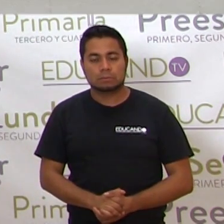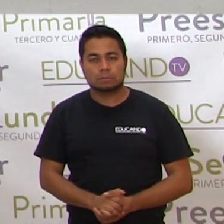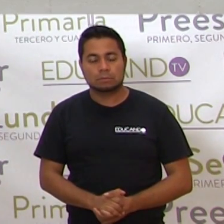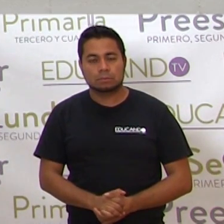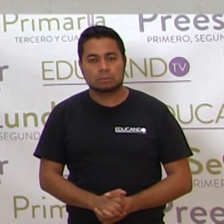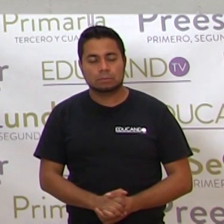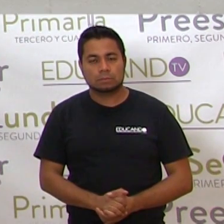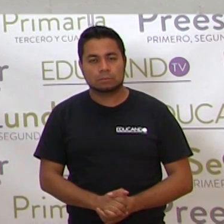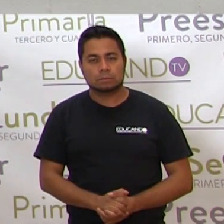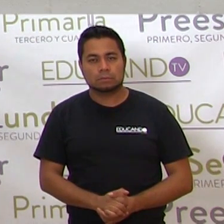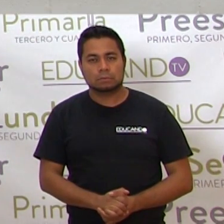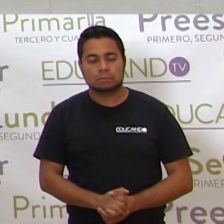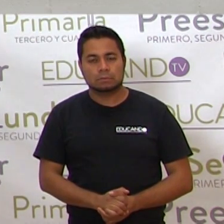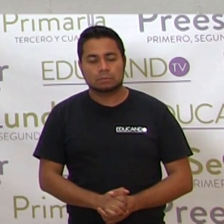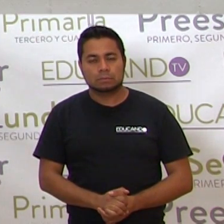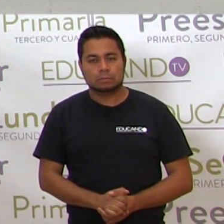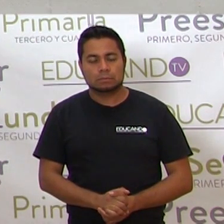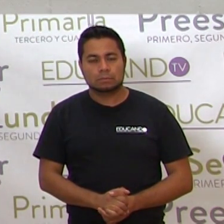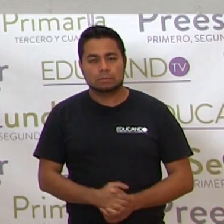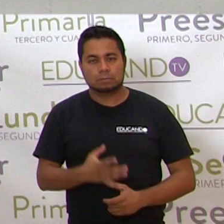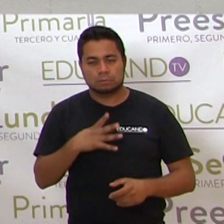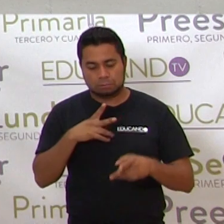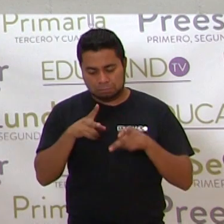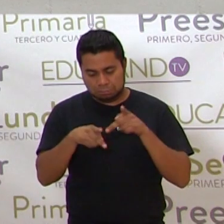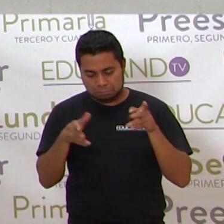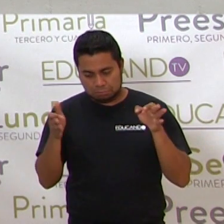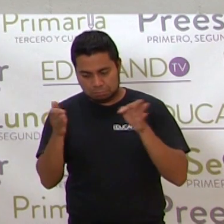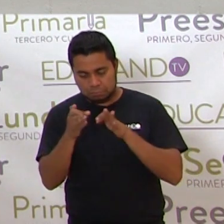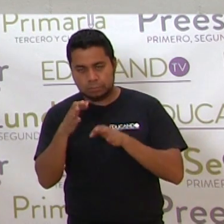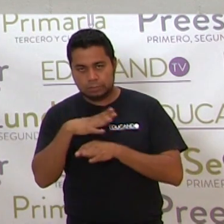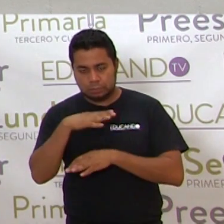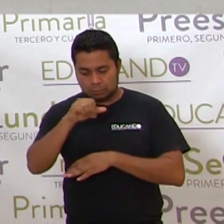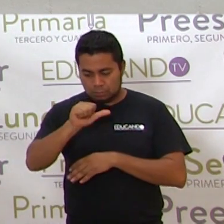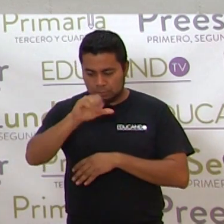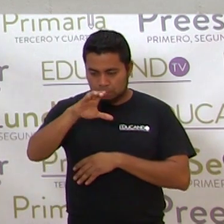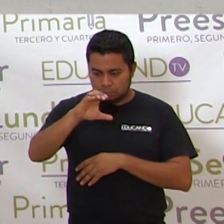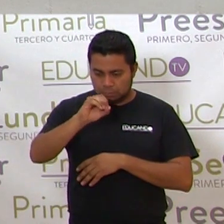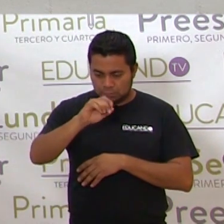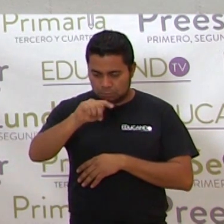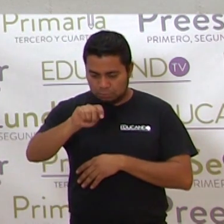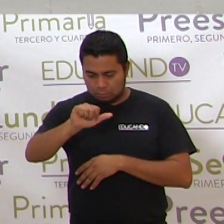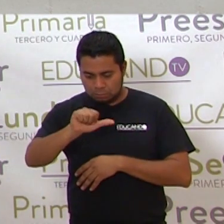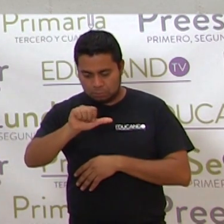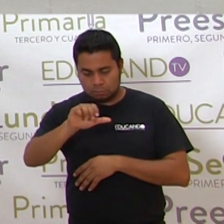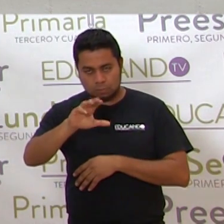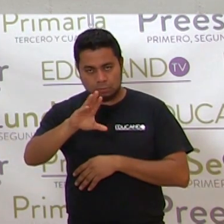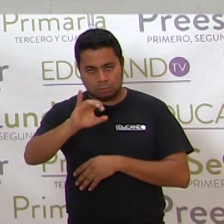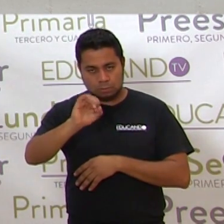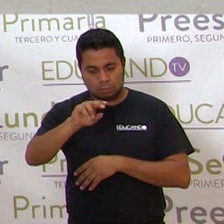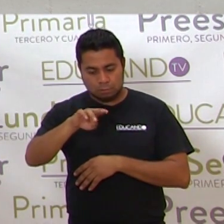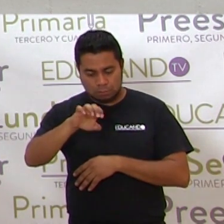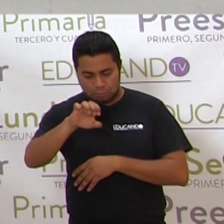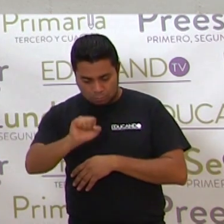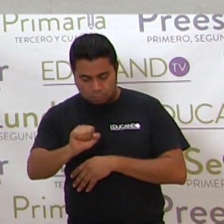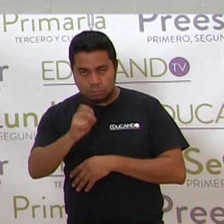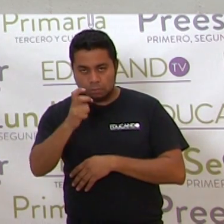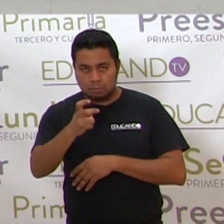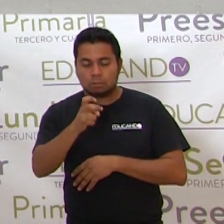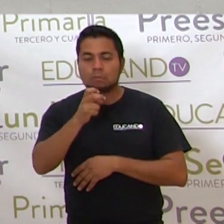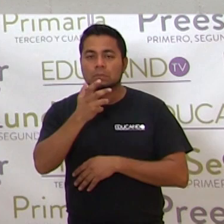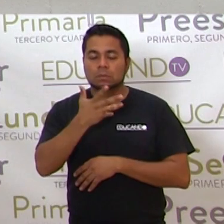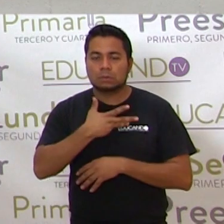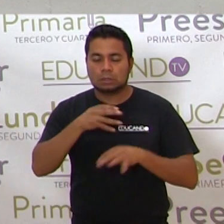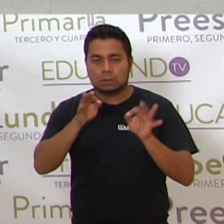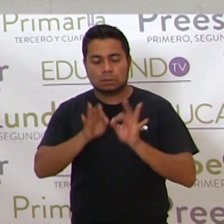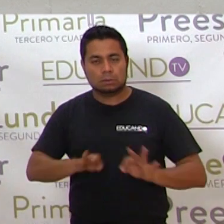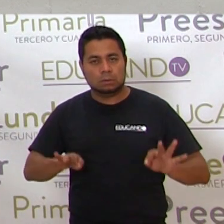consecutivamente lo que es o lo que son las acotaciones. Las acotaciones como parte fundamental de